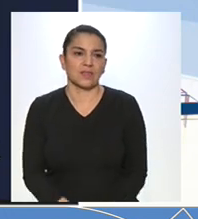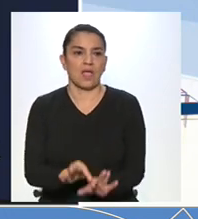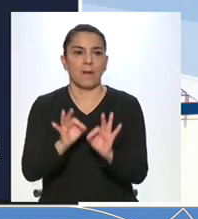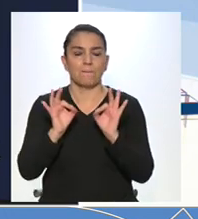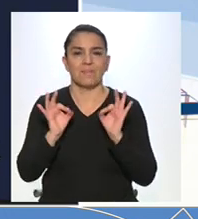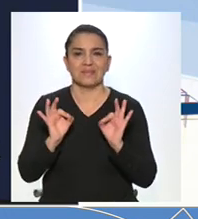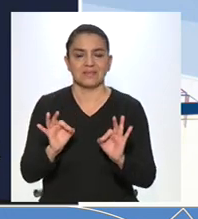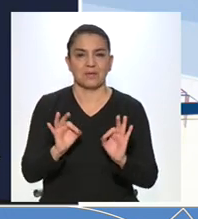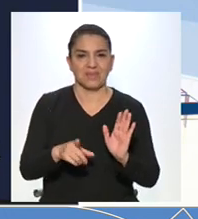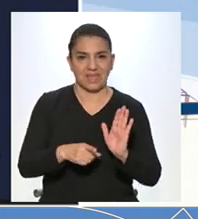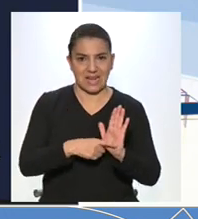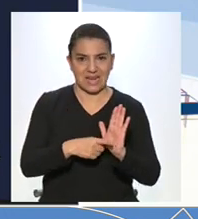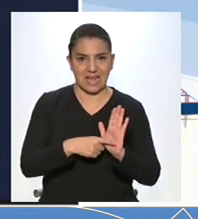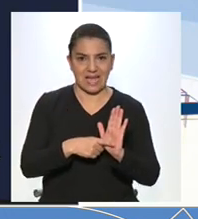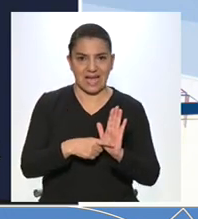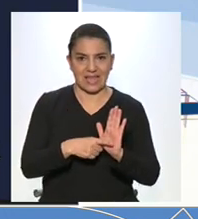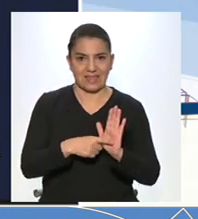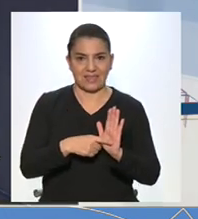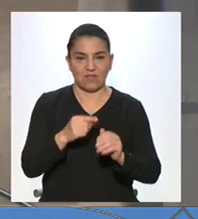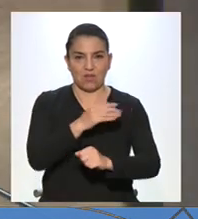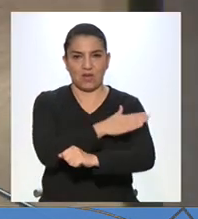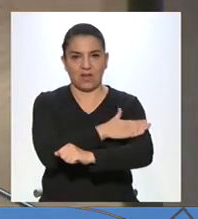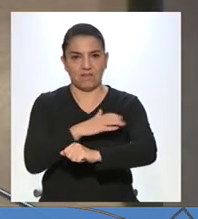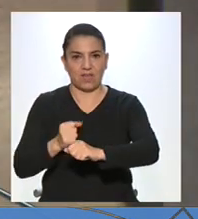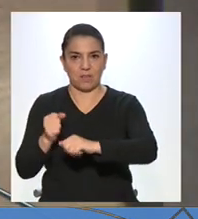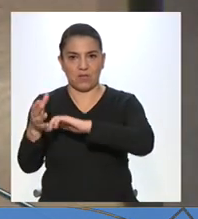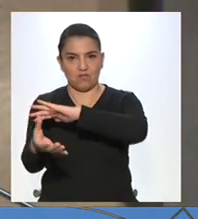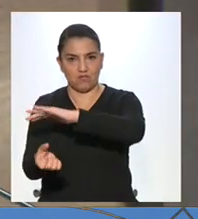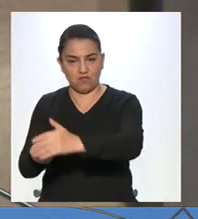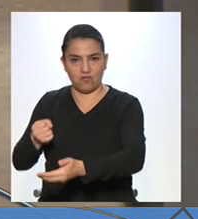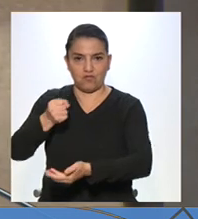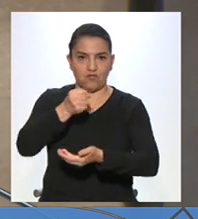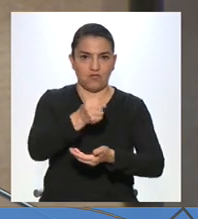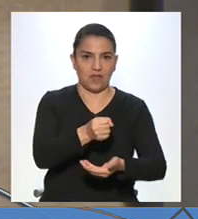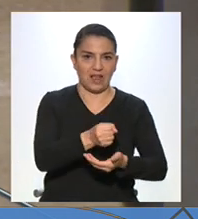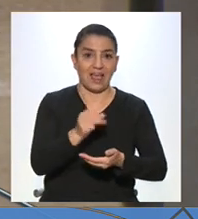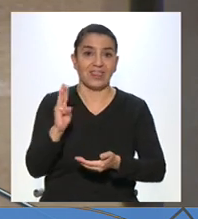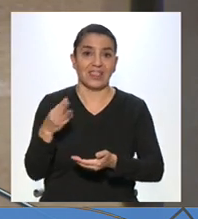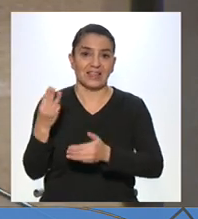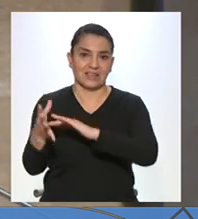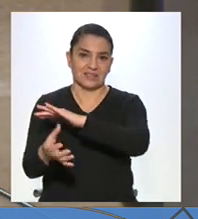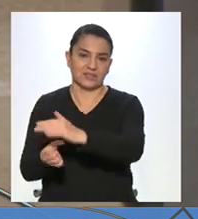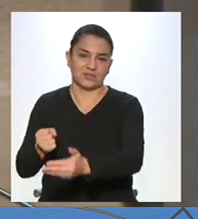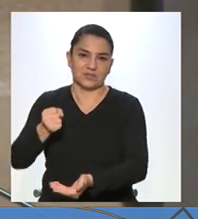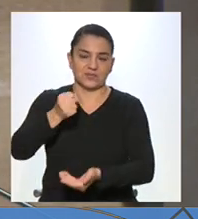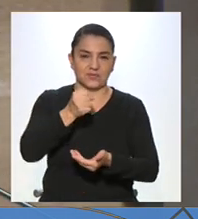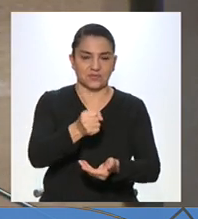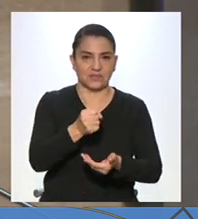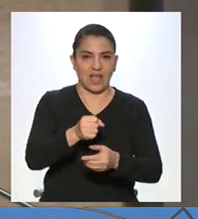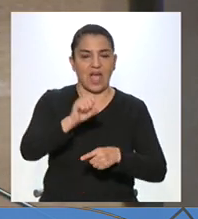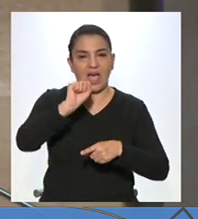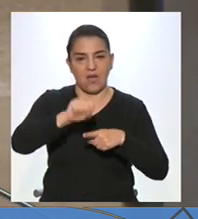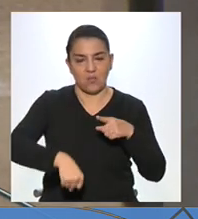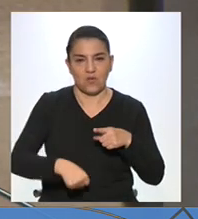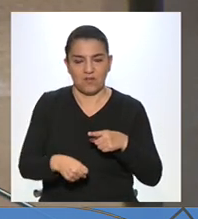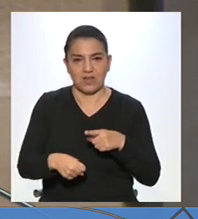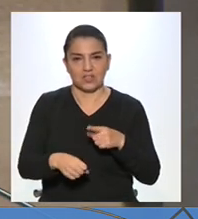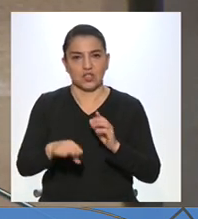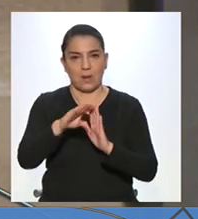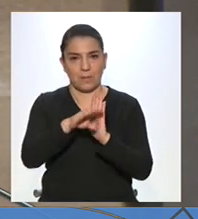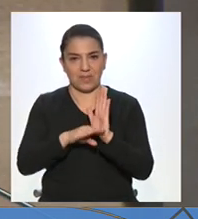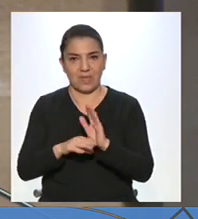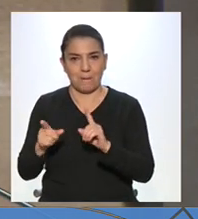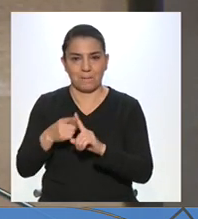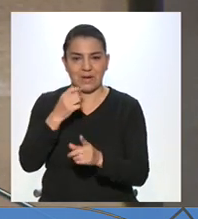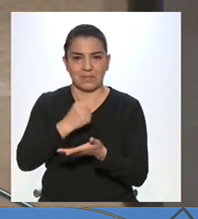Particularmente negativo se ha vuelto el retiro masivo, gratuito e incondicional de ahorros previsionales a partir del 3er retiro, Desde la aprobación de dicha medida en primer